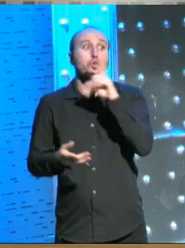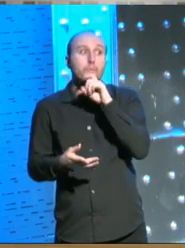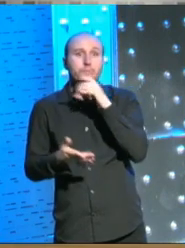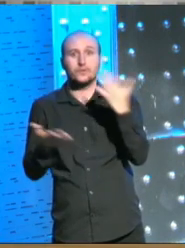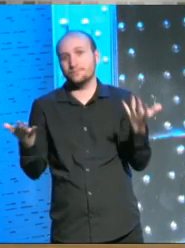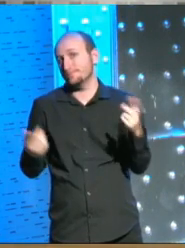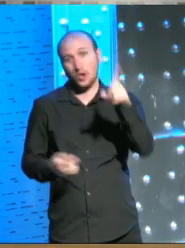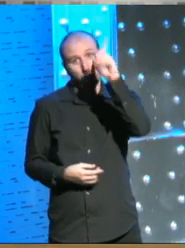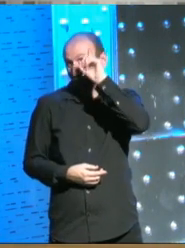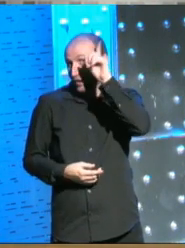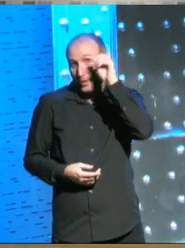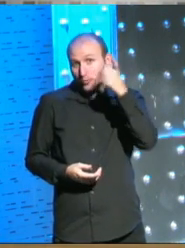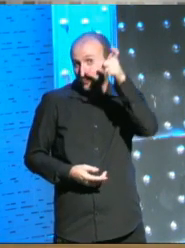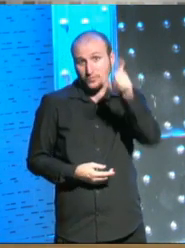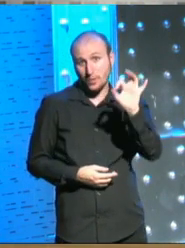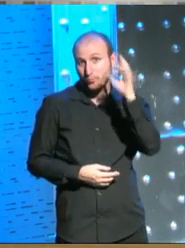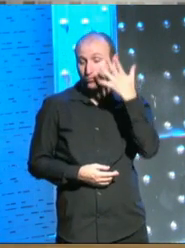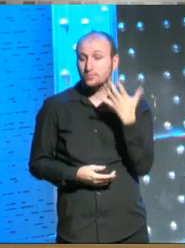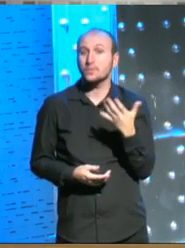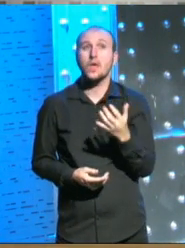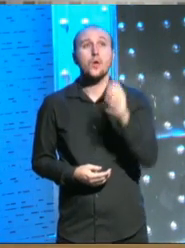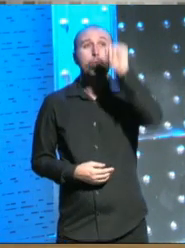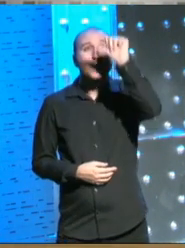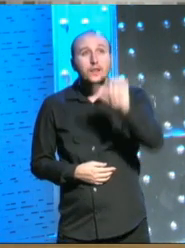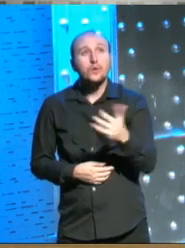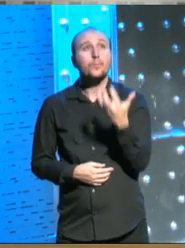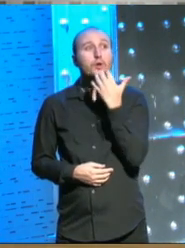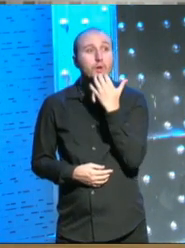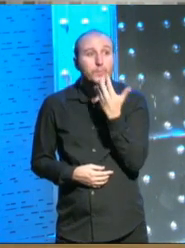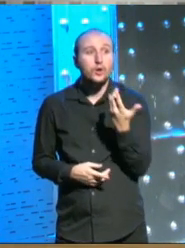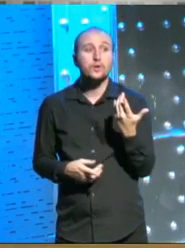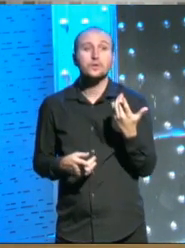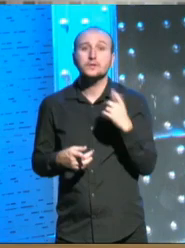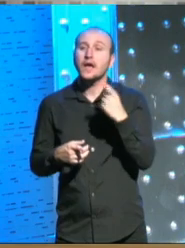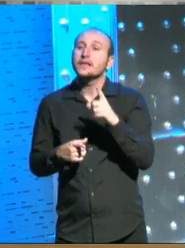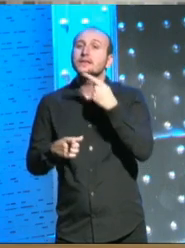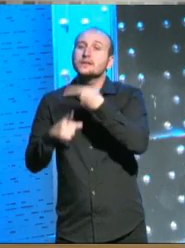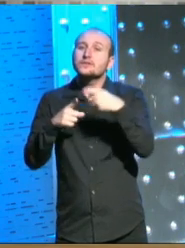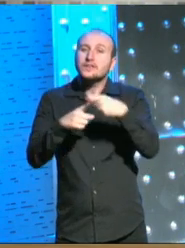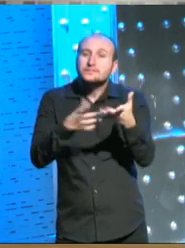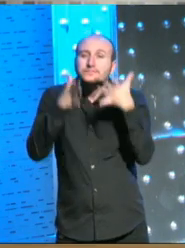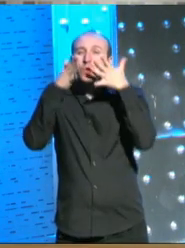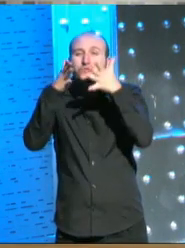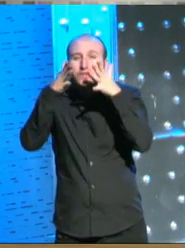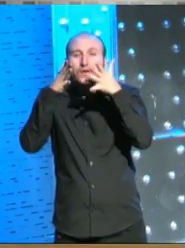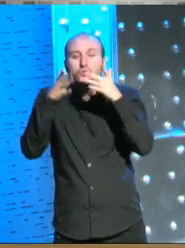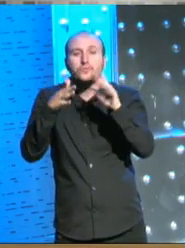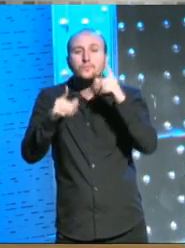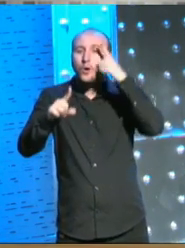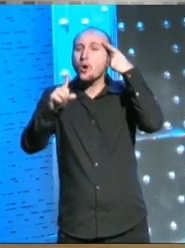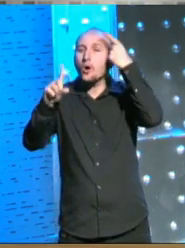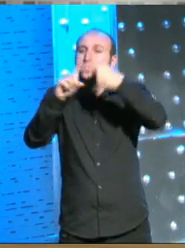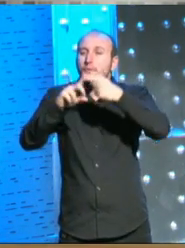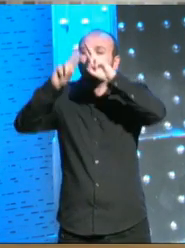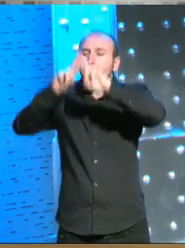sabemos. Pero películas como La cueva de los sueños perdidos dan pistas para indagar,